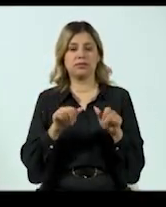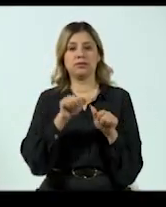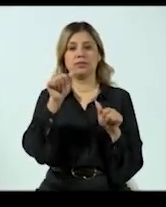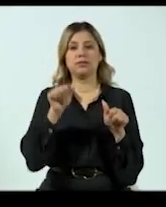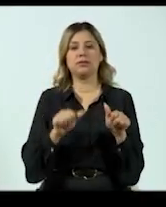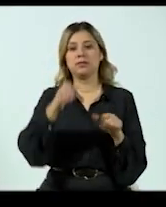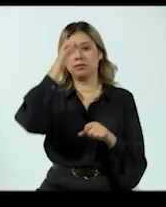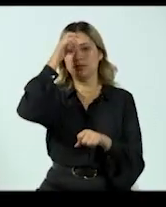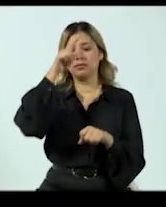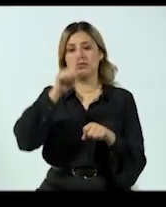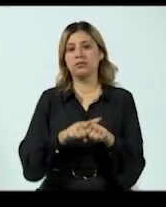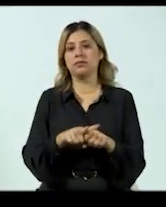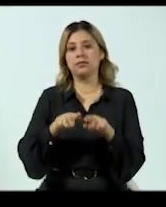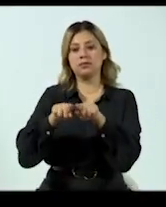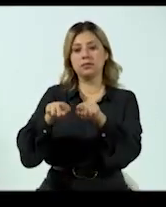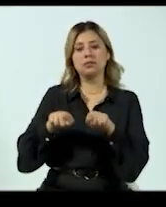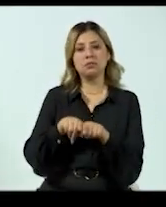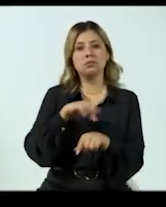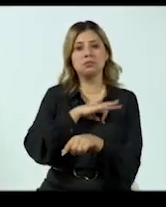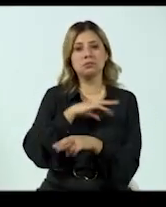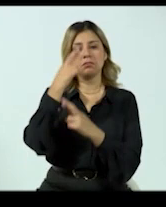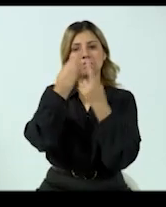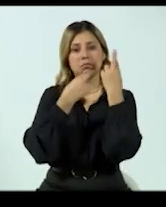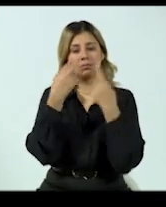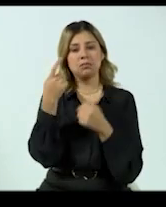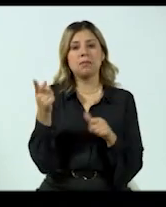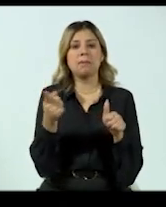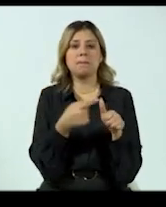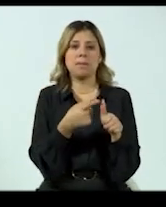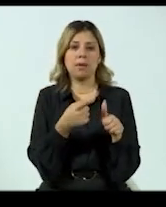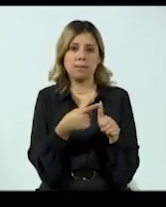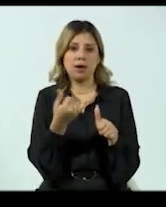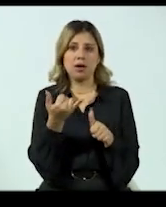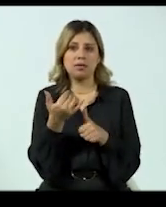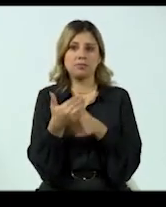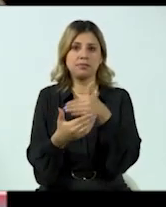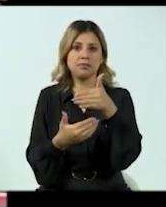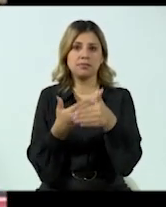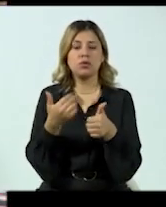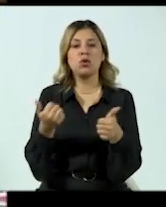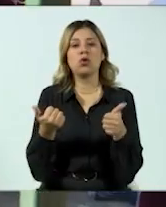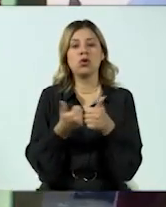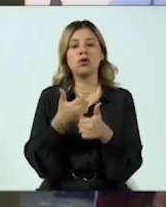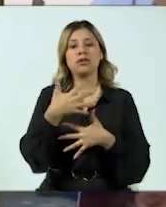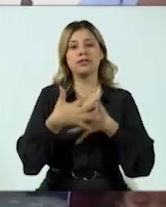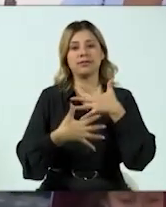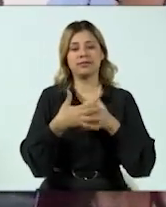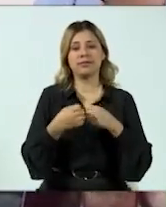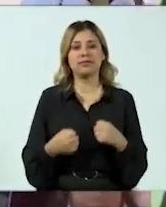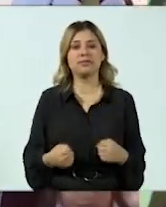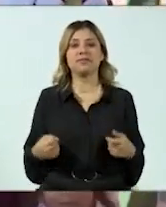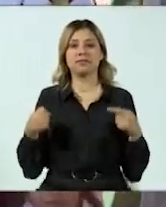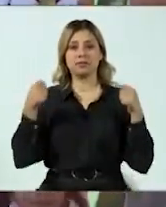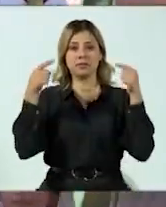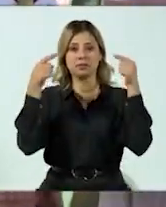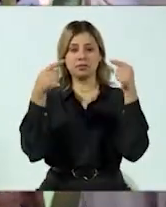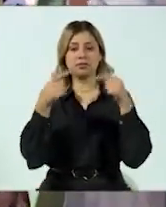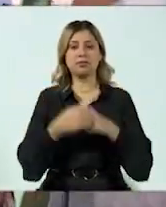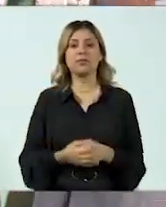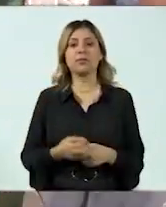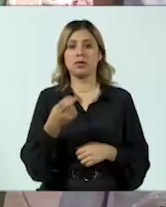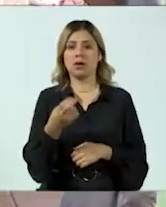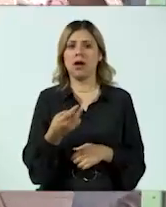culturales Quienes estarán evaluando esta primera etapa y seleccionando a nuestros 15 finalistas los 15